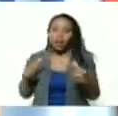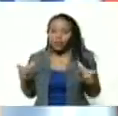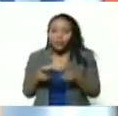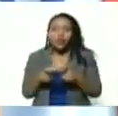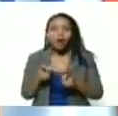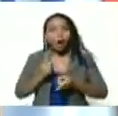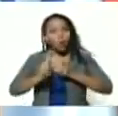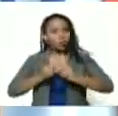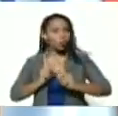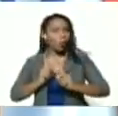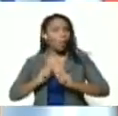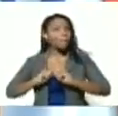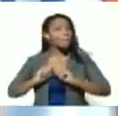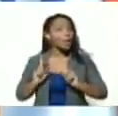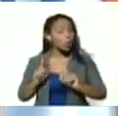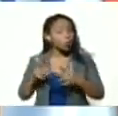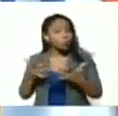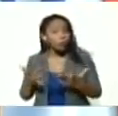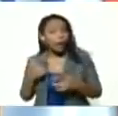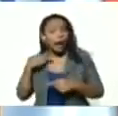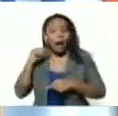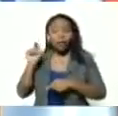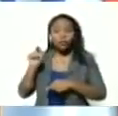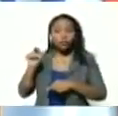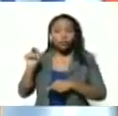que obviamente